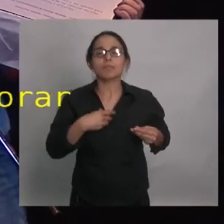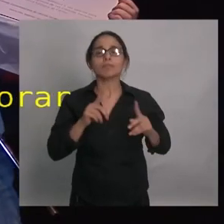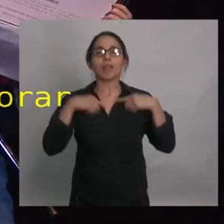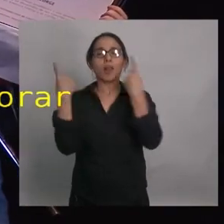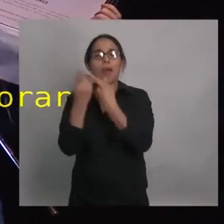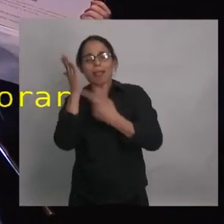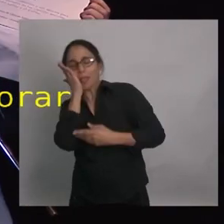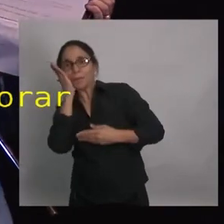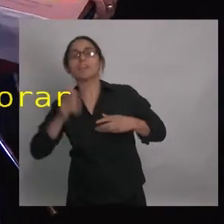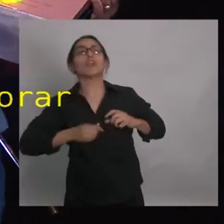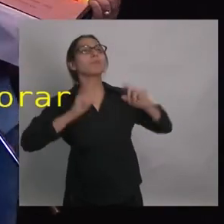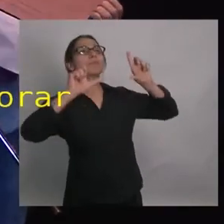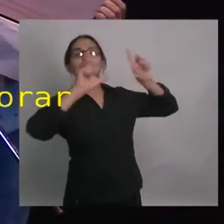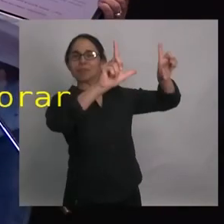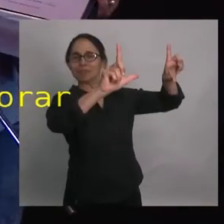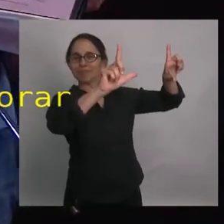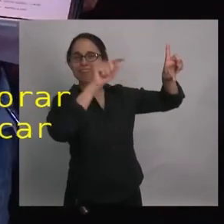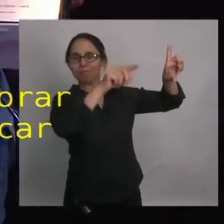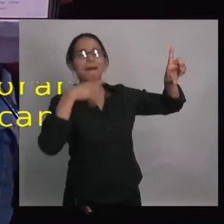muchas gracias